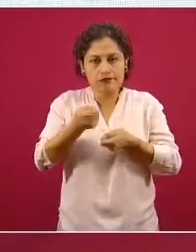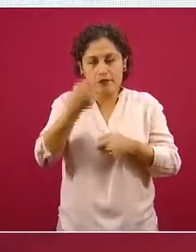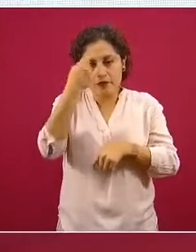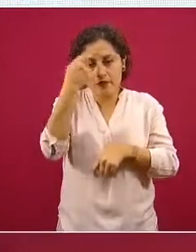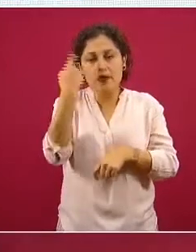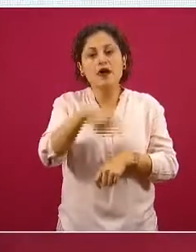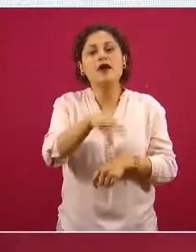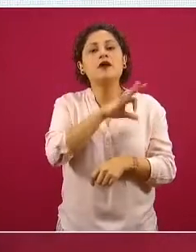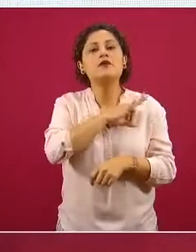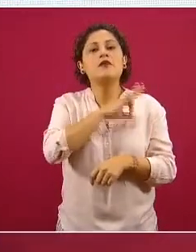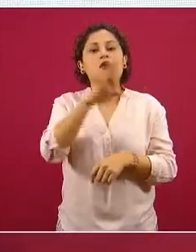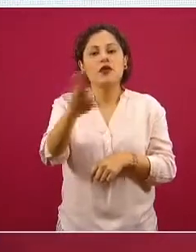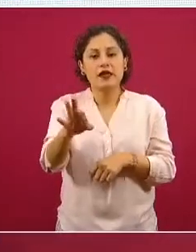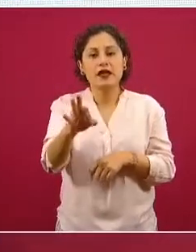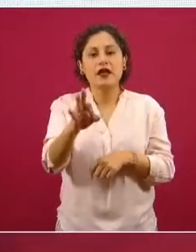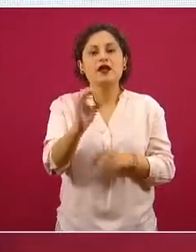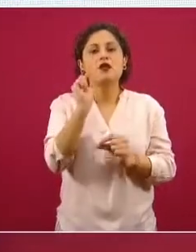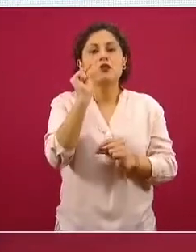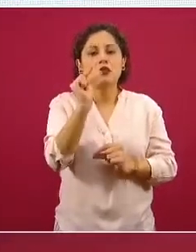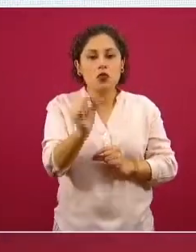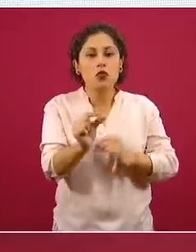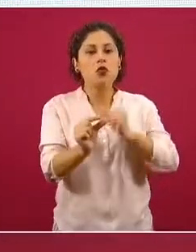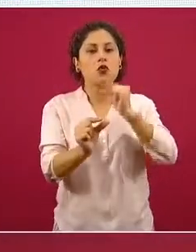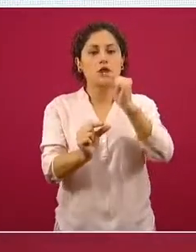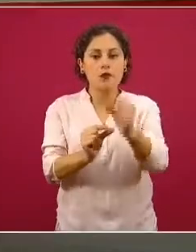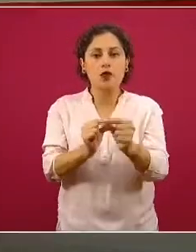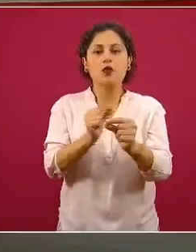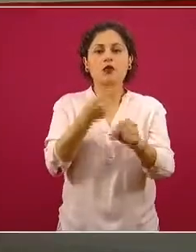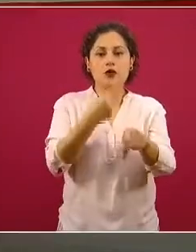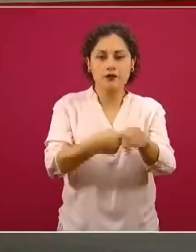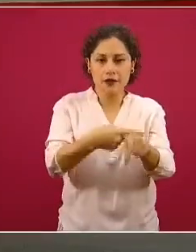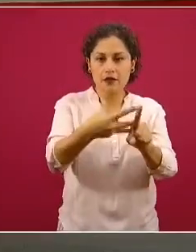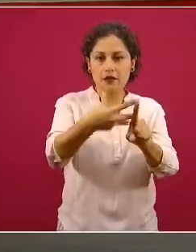hace que se reduzcan masivamente los contagios.